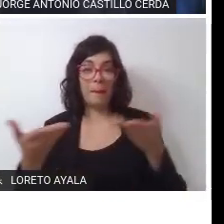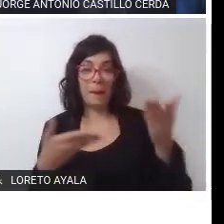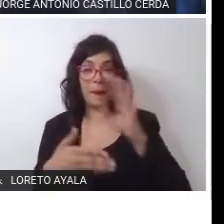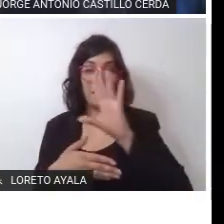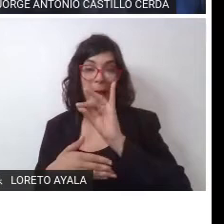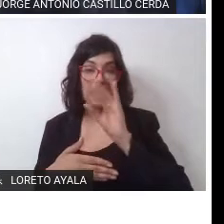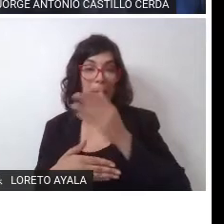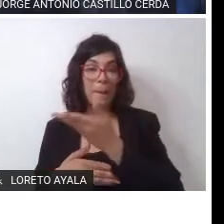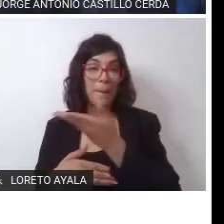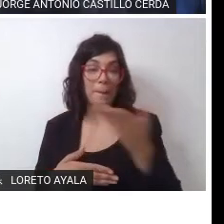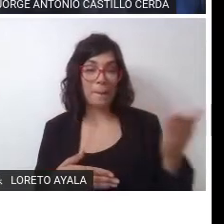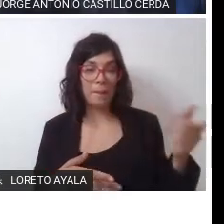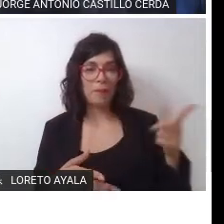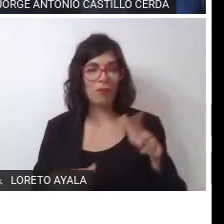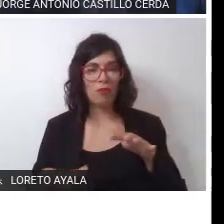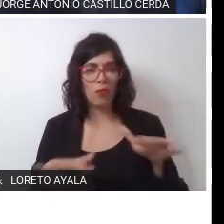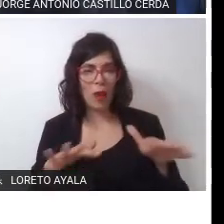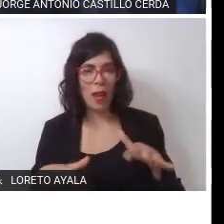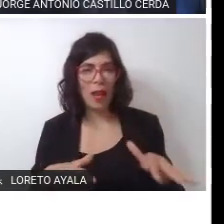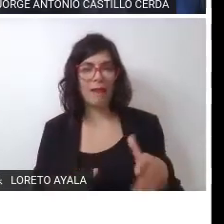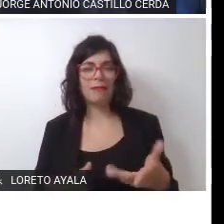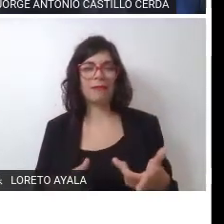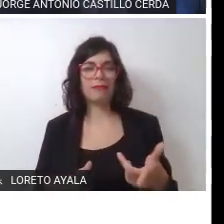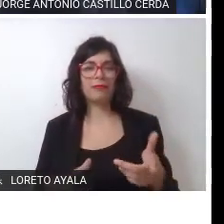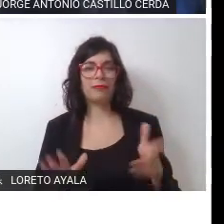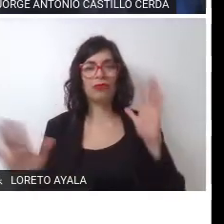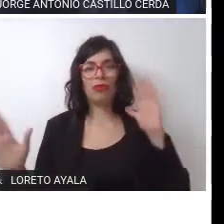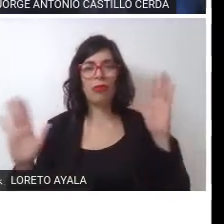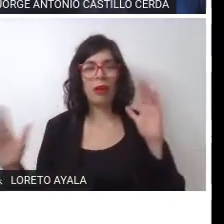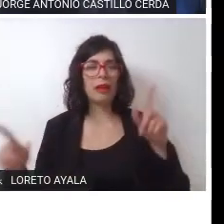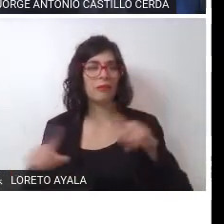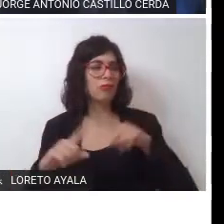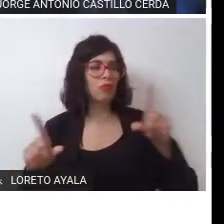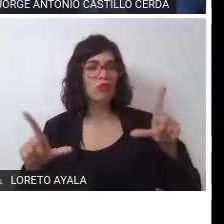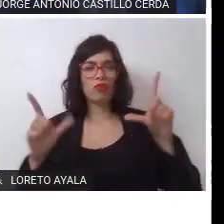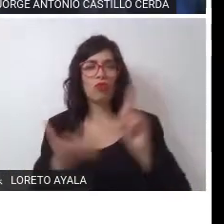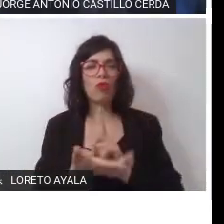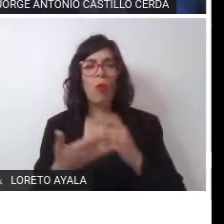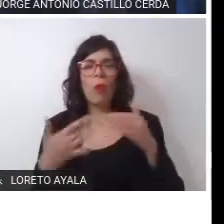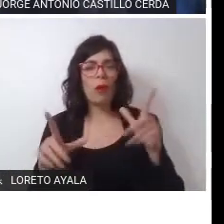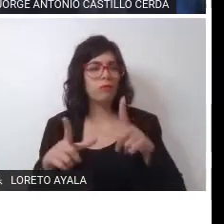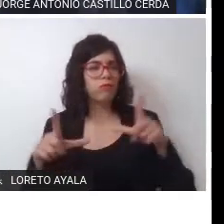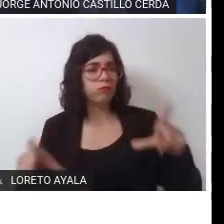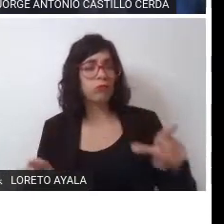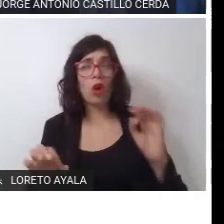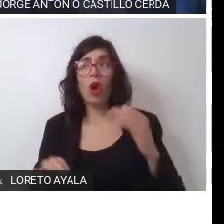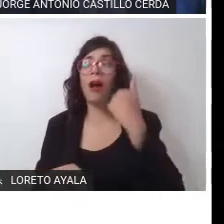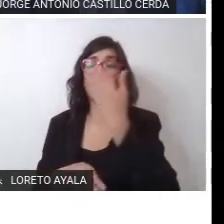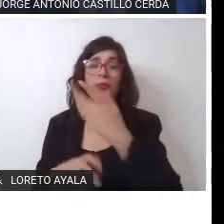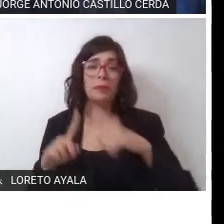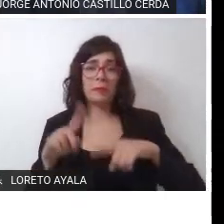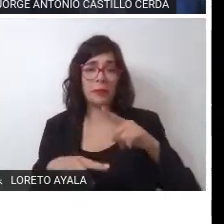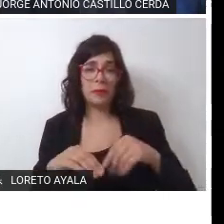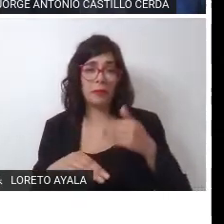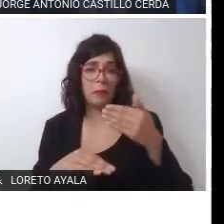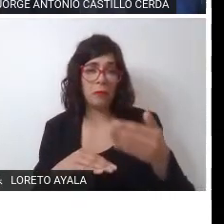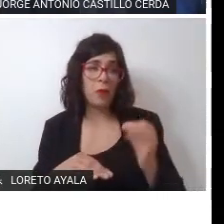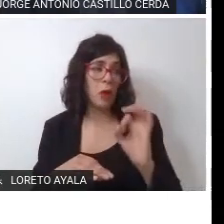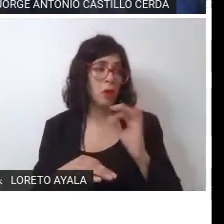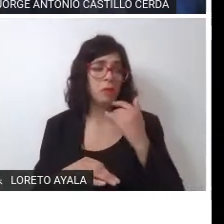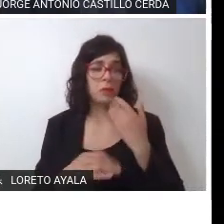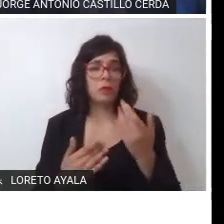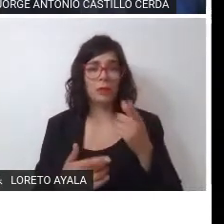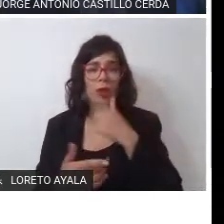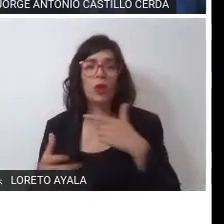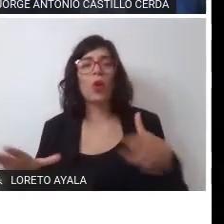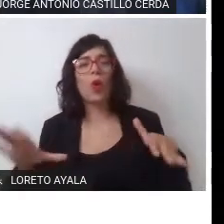estas toallas, a dejar un espacio más grande en el living, en el lugar que puedan, si quieren salir al patio, y nos vamos a juntar, nos vamos a reír en